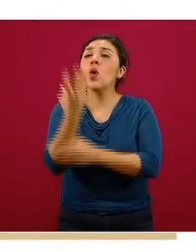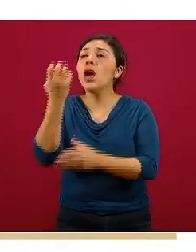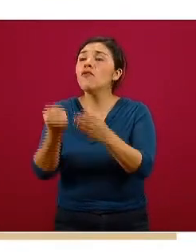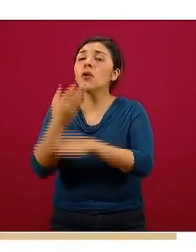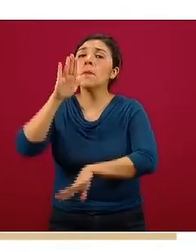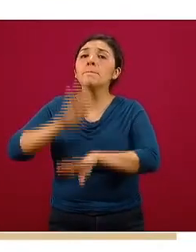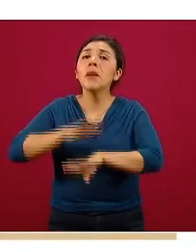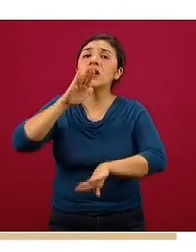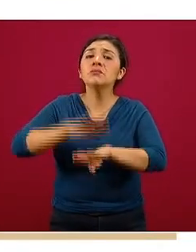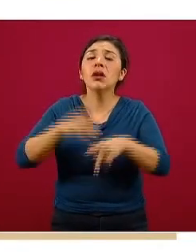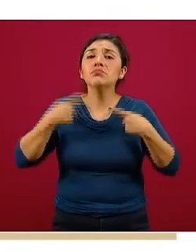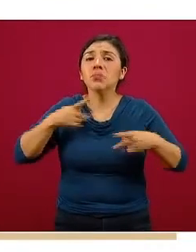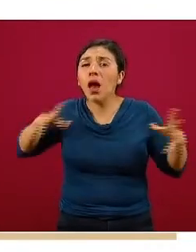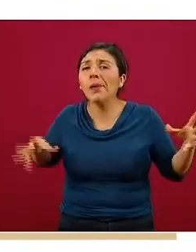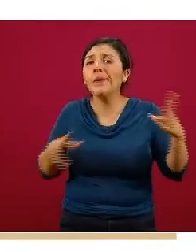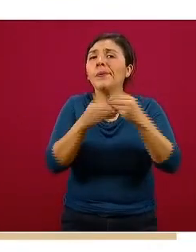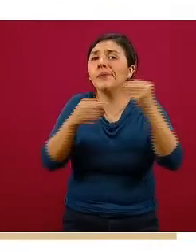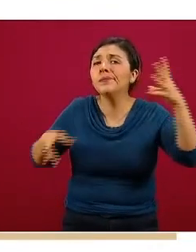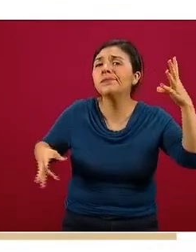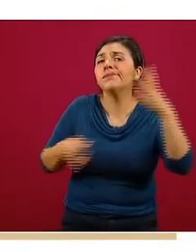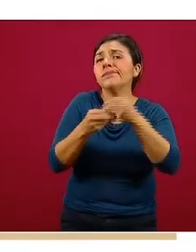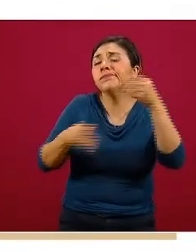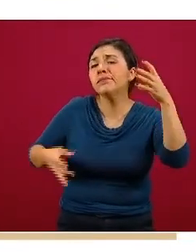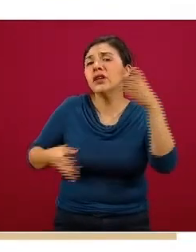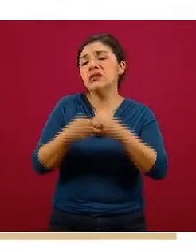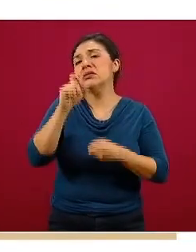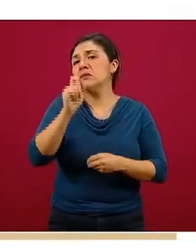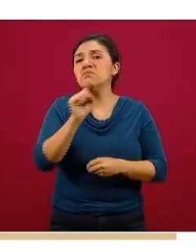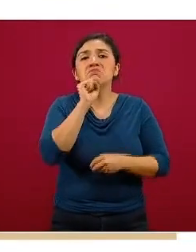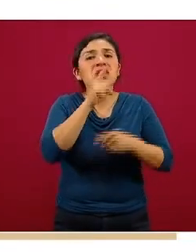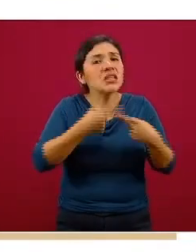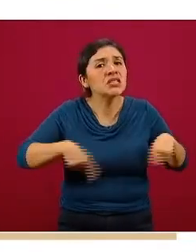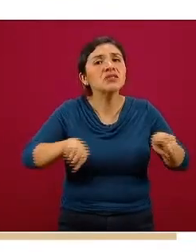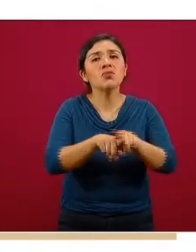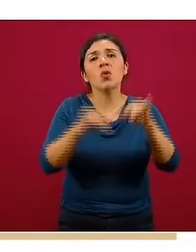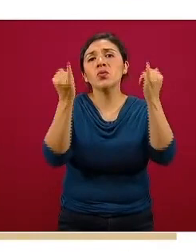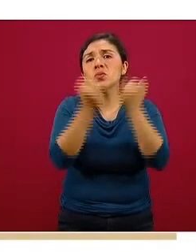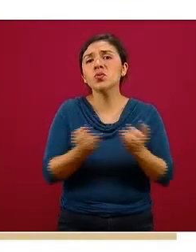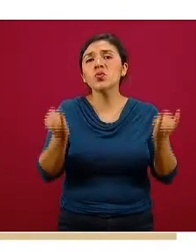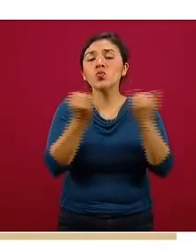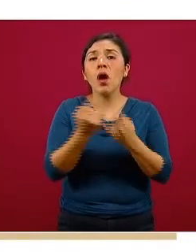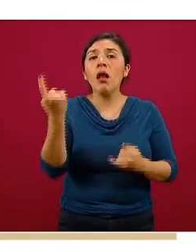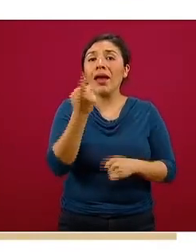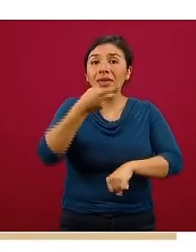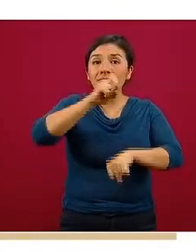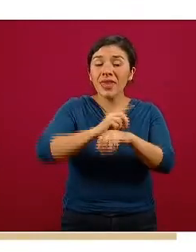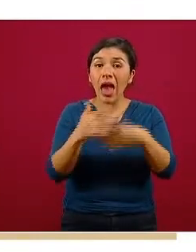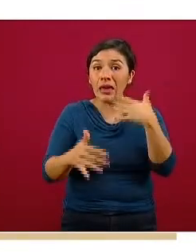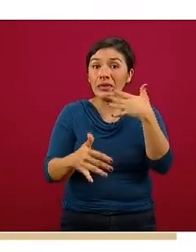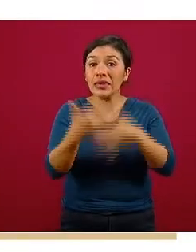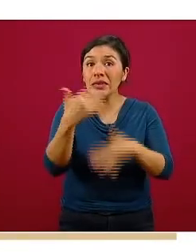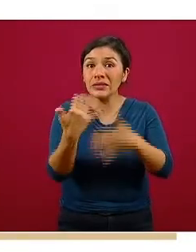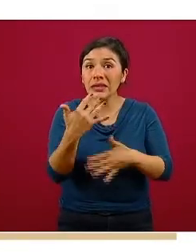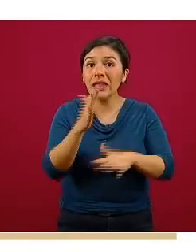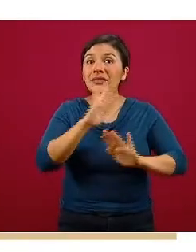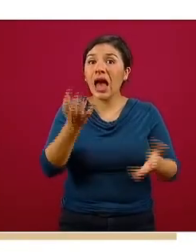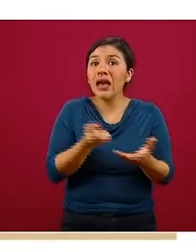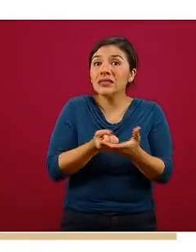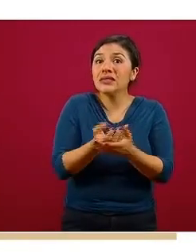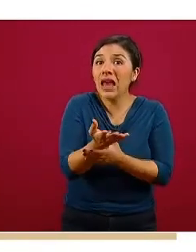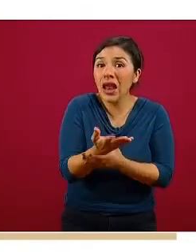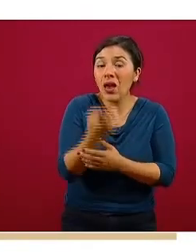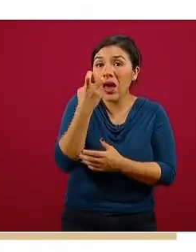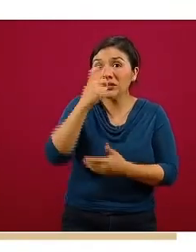estado entrando en el último día han sido prácticamente la misma cantidad de los que en el día 15 salieron de